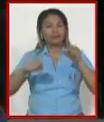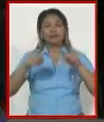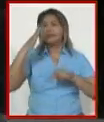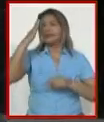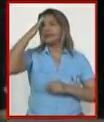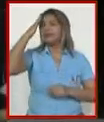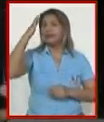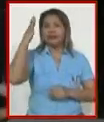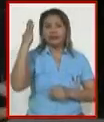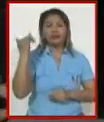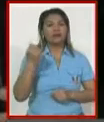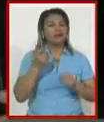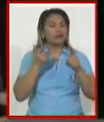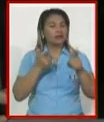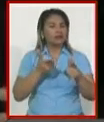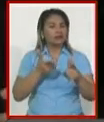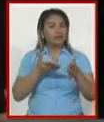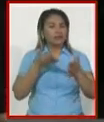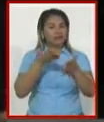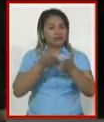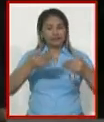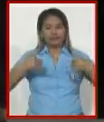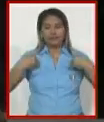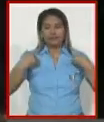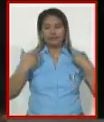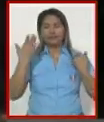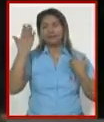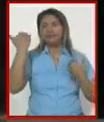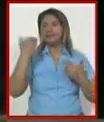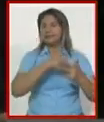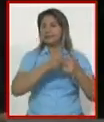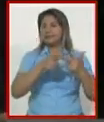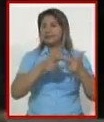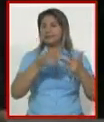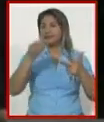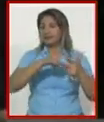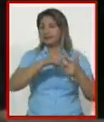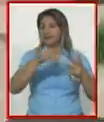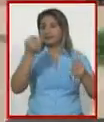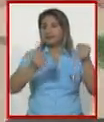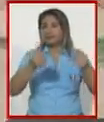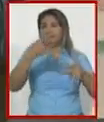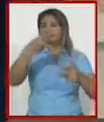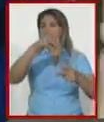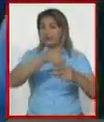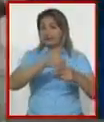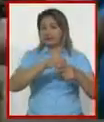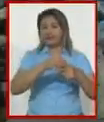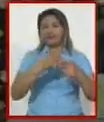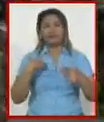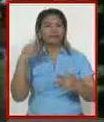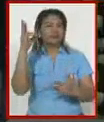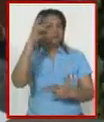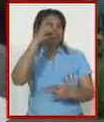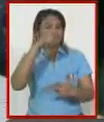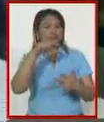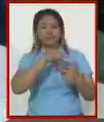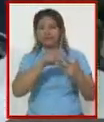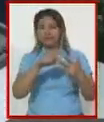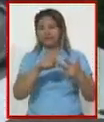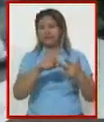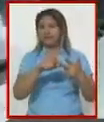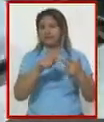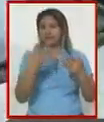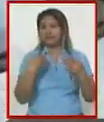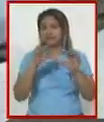qué dispararon a los jóvenes, si esta movilidad tenía sospechas de que